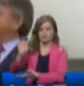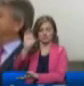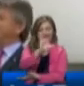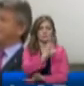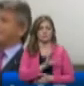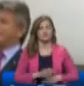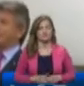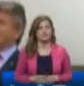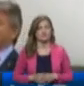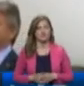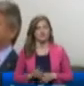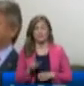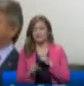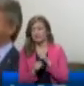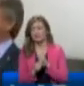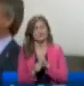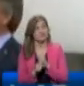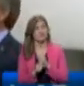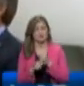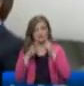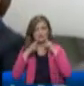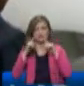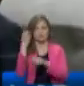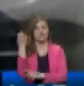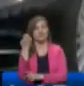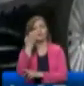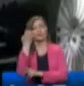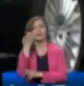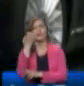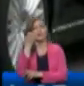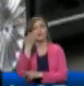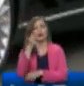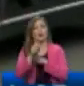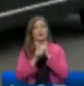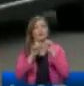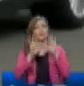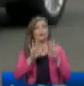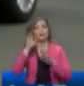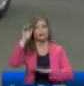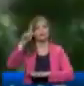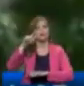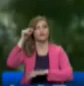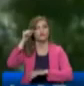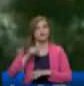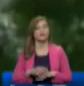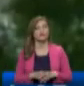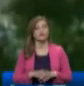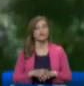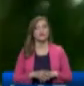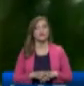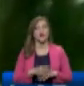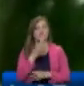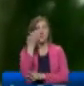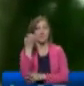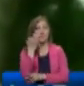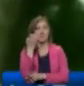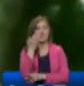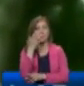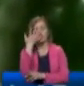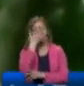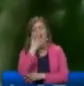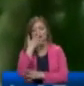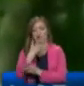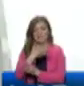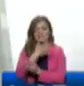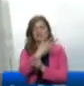Pero no fue solo ese año. Hubo declaratorias de emergencia durante los 10 años de su gobierno. Desde estados de excepción por la deforestación